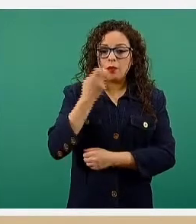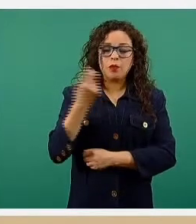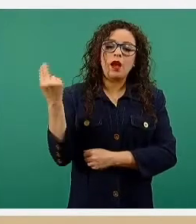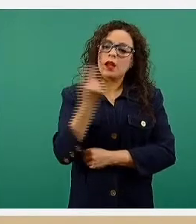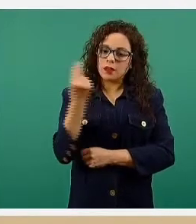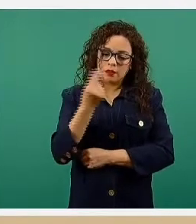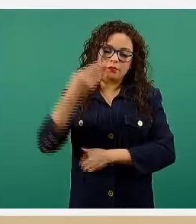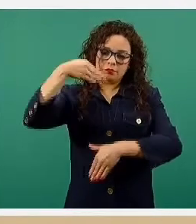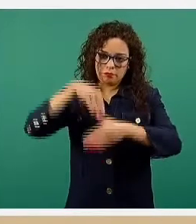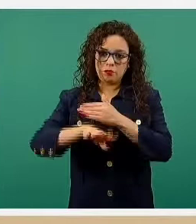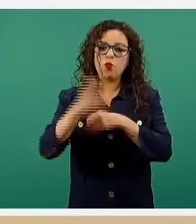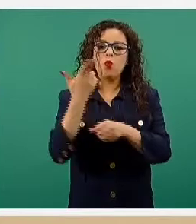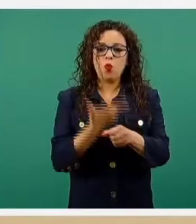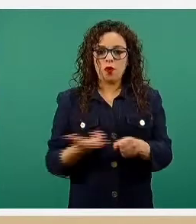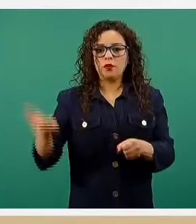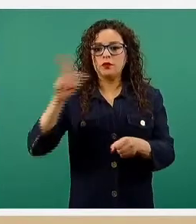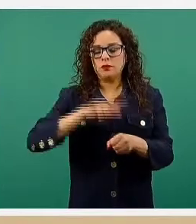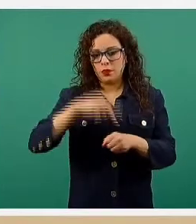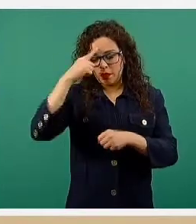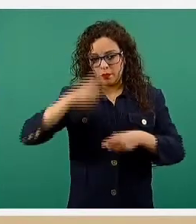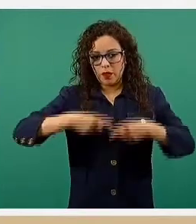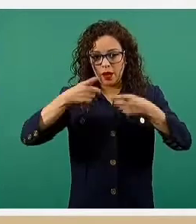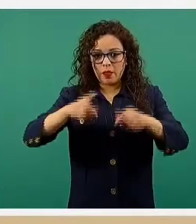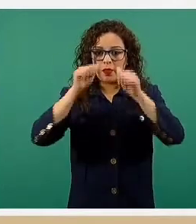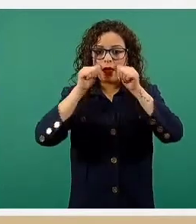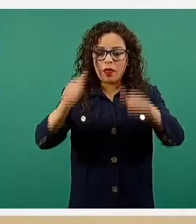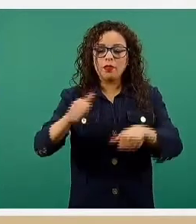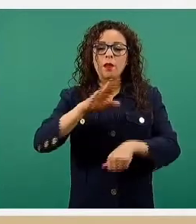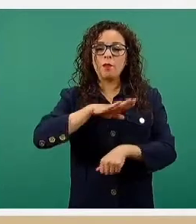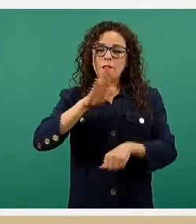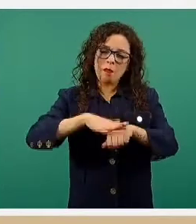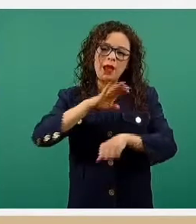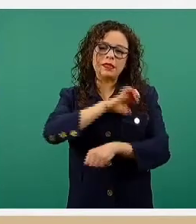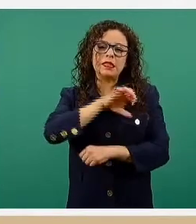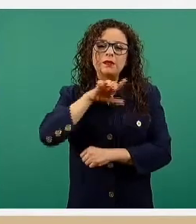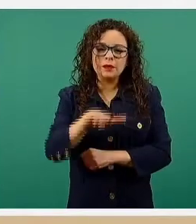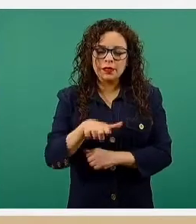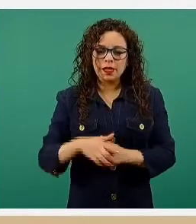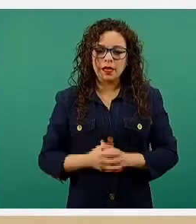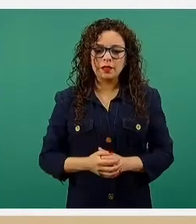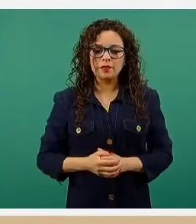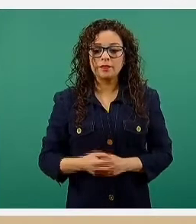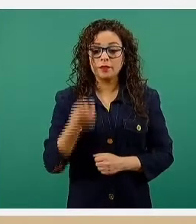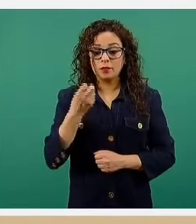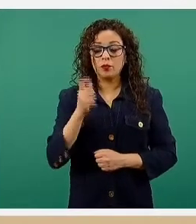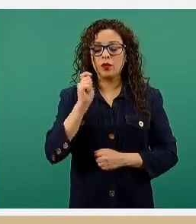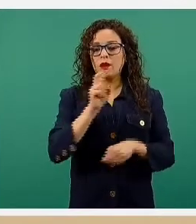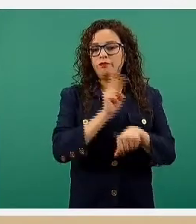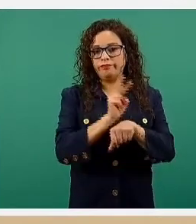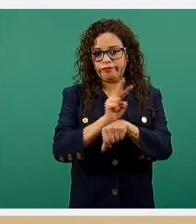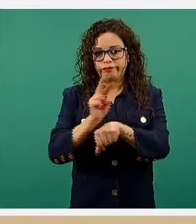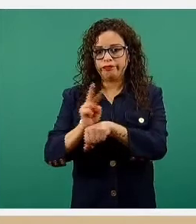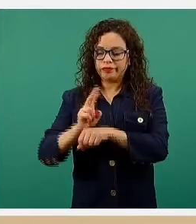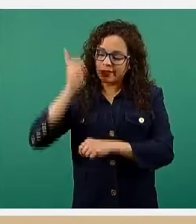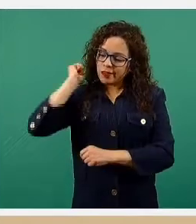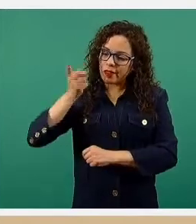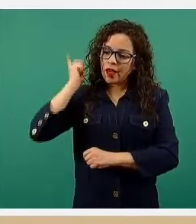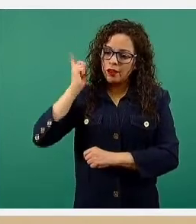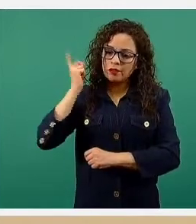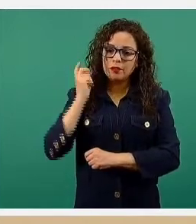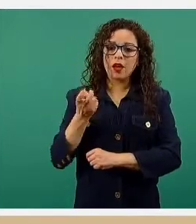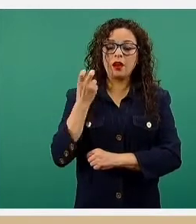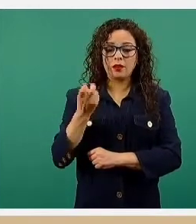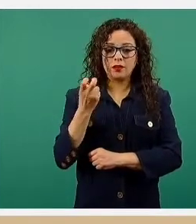requieren hospitalizarse y requieren de una atención especializada. De ahí la importancia de monitorear también día con día este